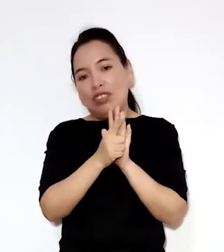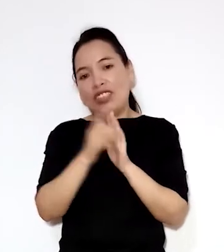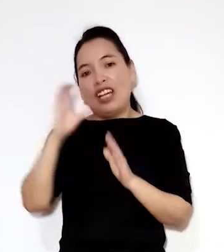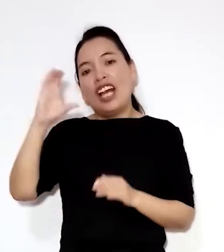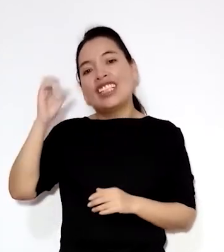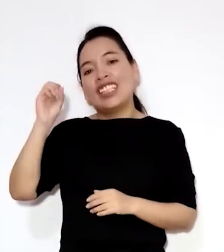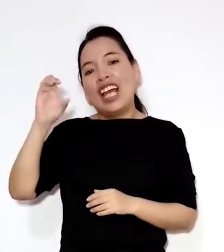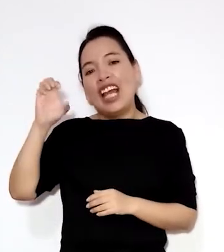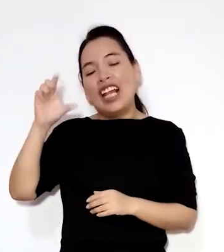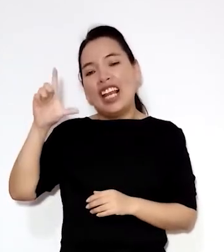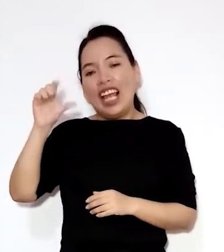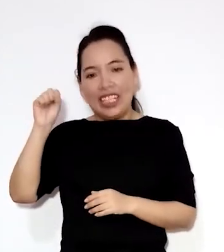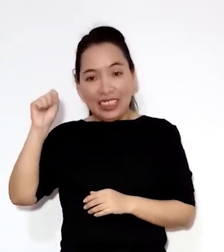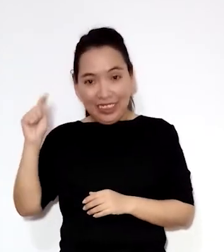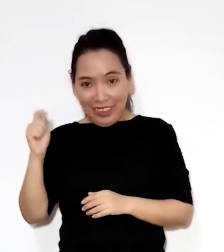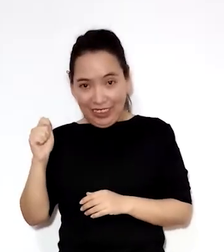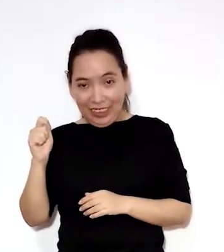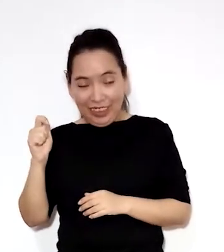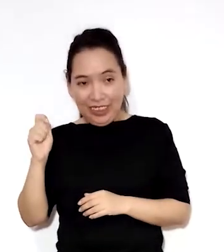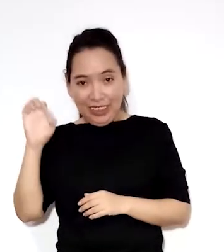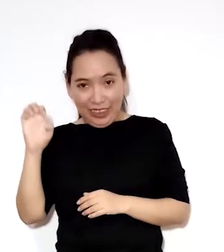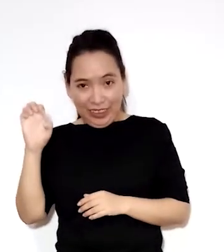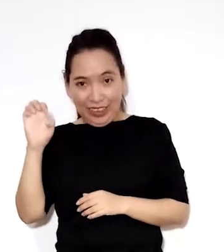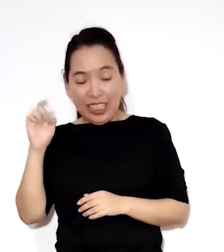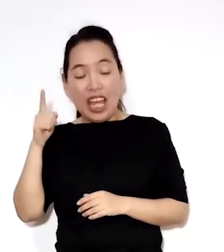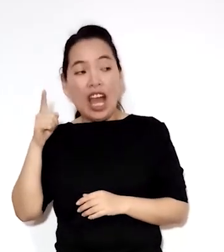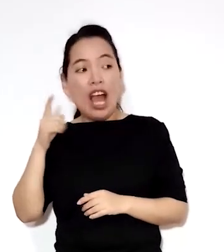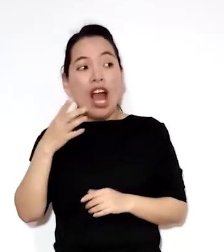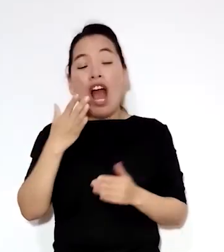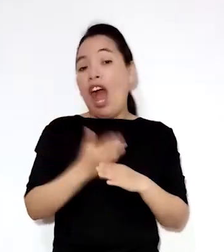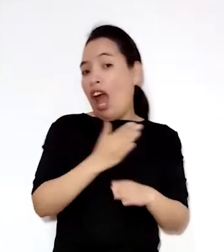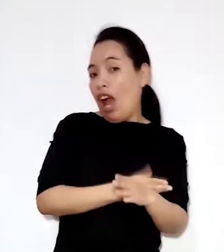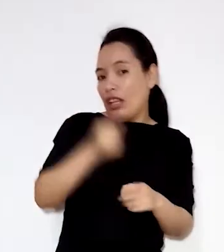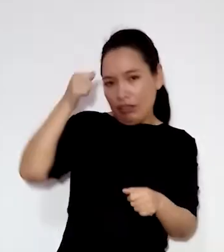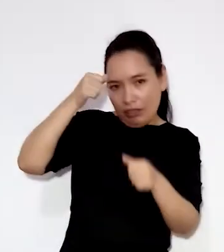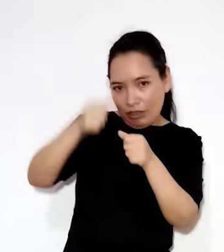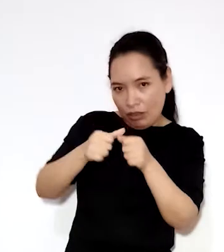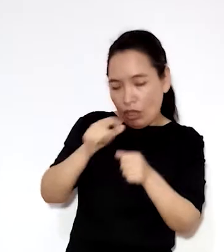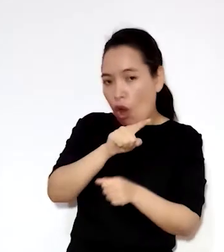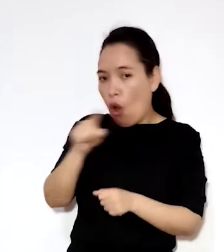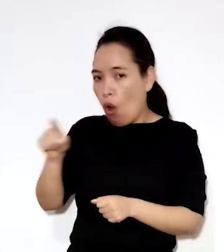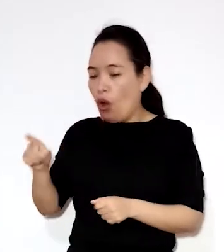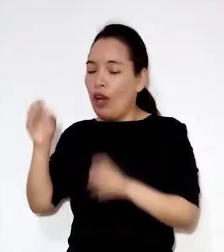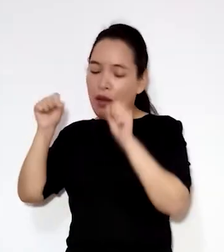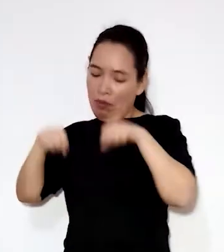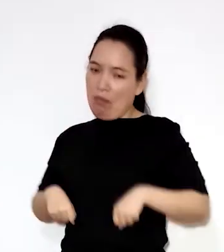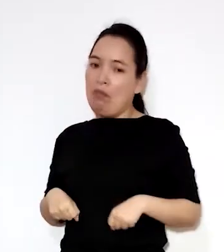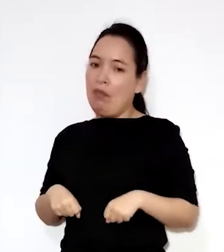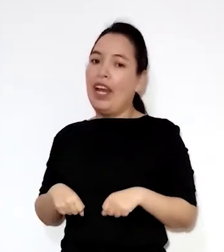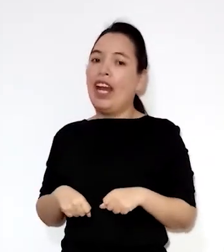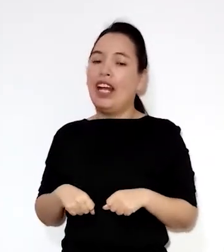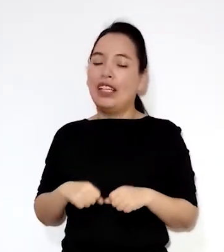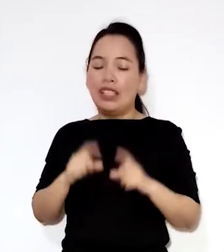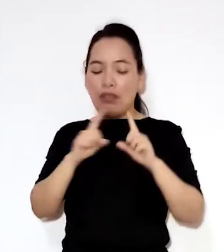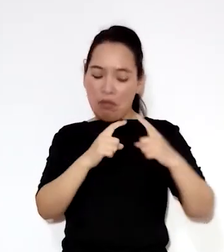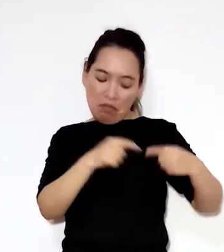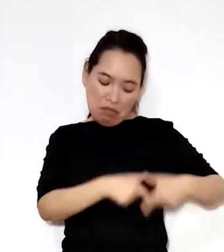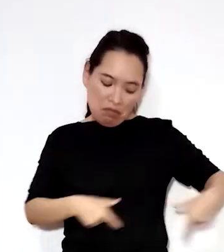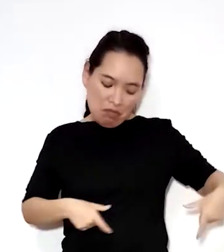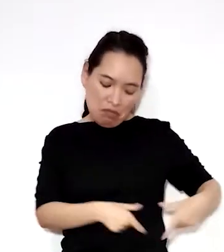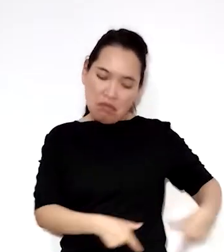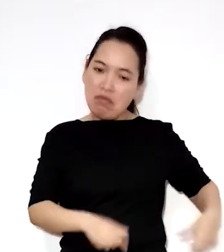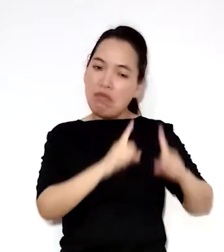Sin embargo, antes quisiera recordarles que ustedes pueden poner